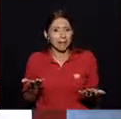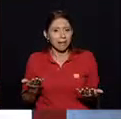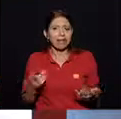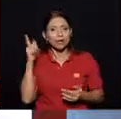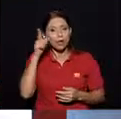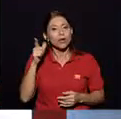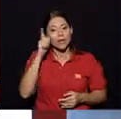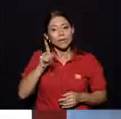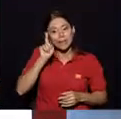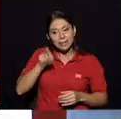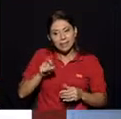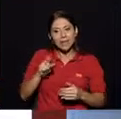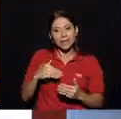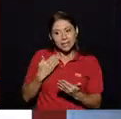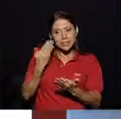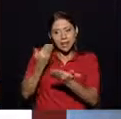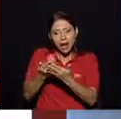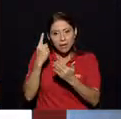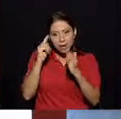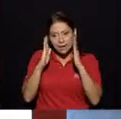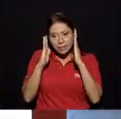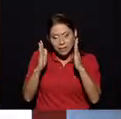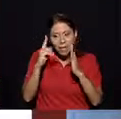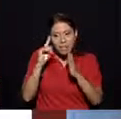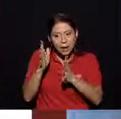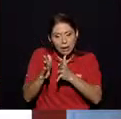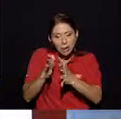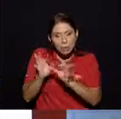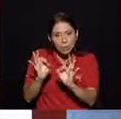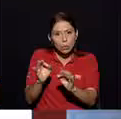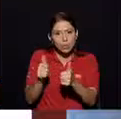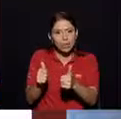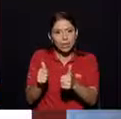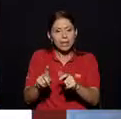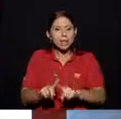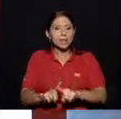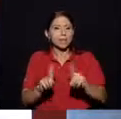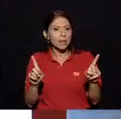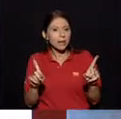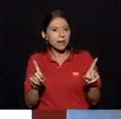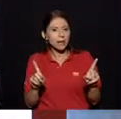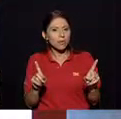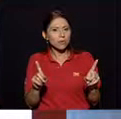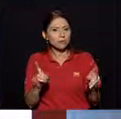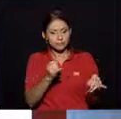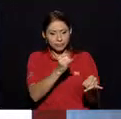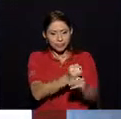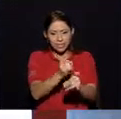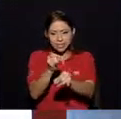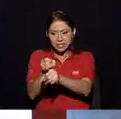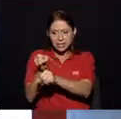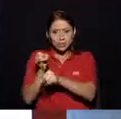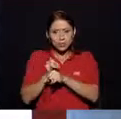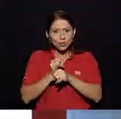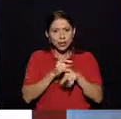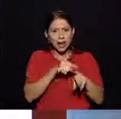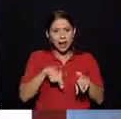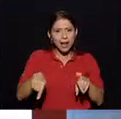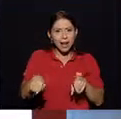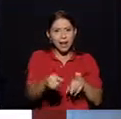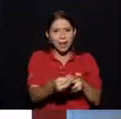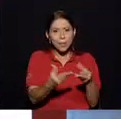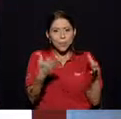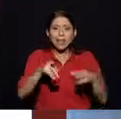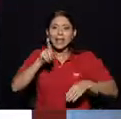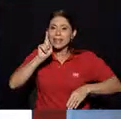llegar, obviamente, y hay que atender el incendio y apagar el incendio y atenderlo bien, pero la institucionalidad tiene que